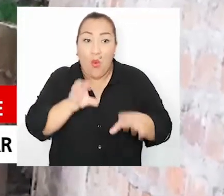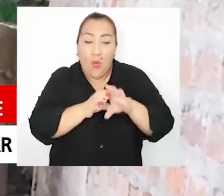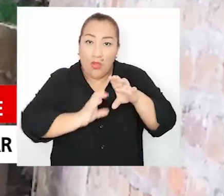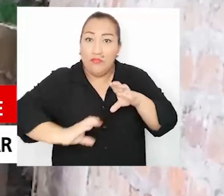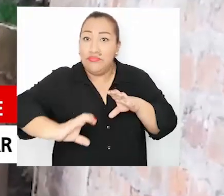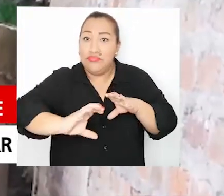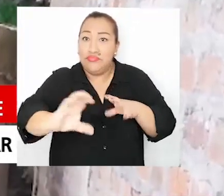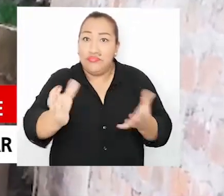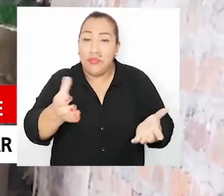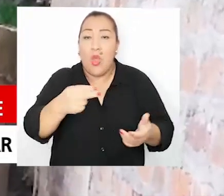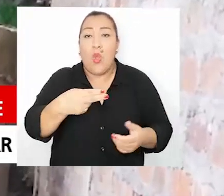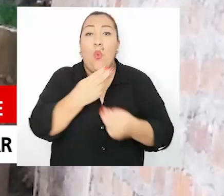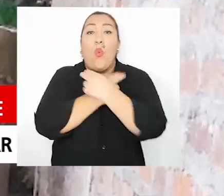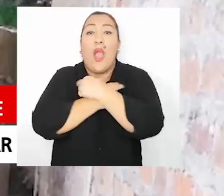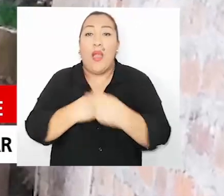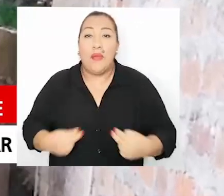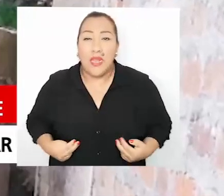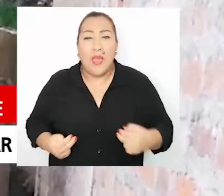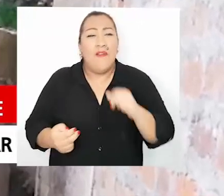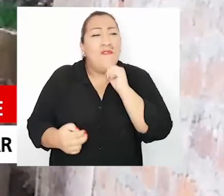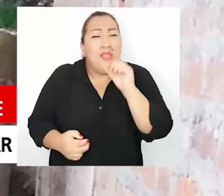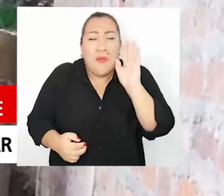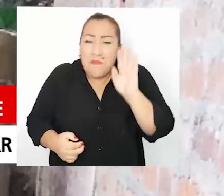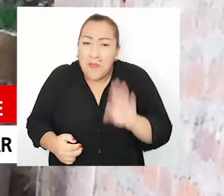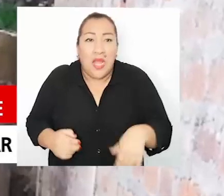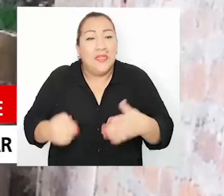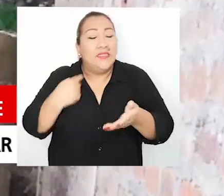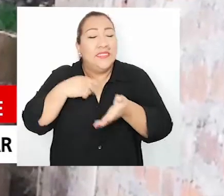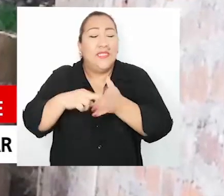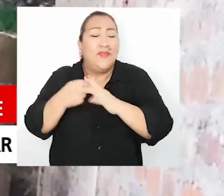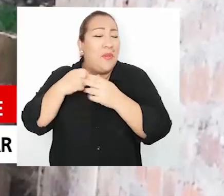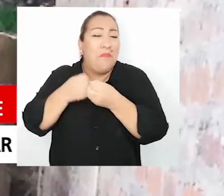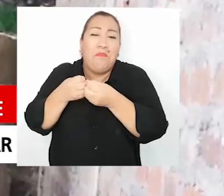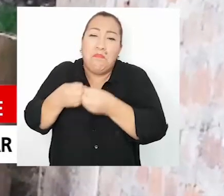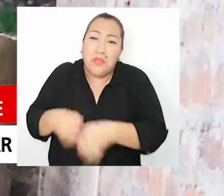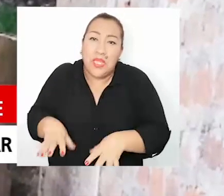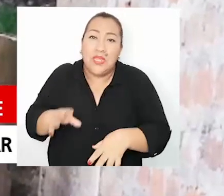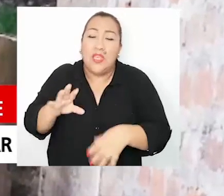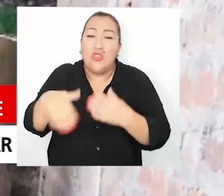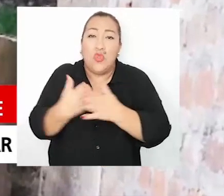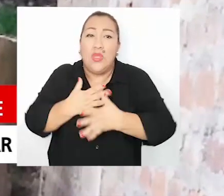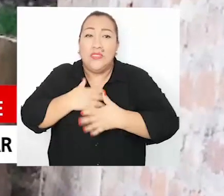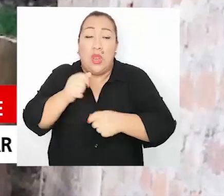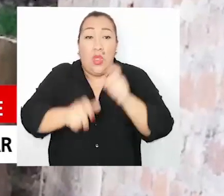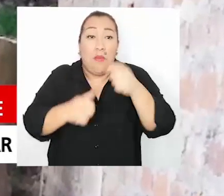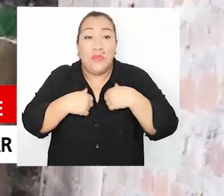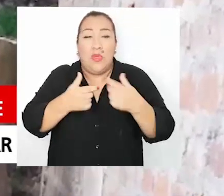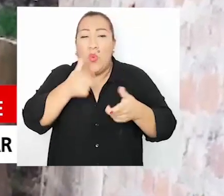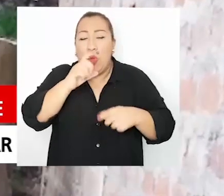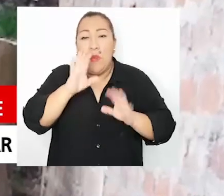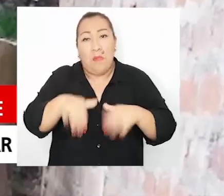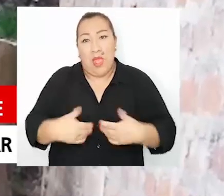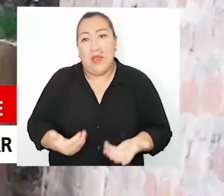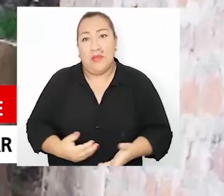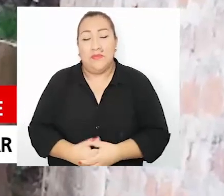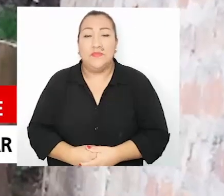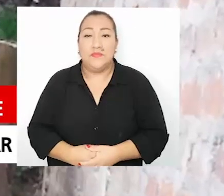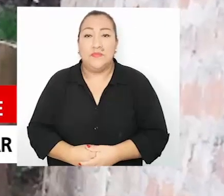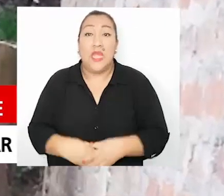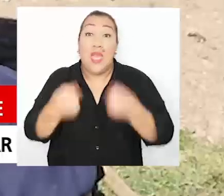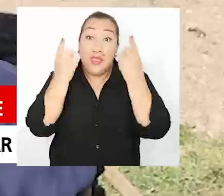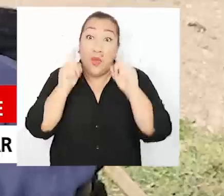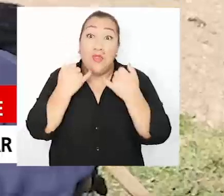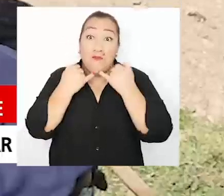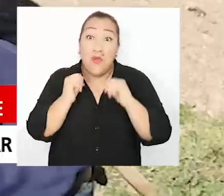municipal de agua potable y alcantarillado de Huancavelica, ocasionando su deterioro y afectación a la salubridad de la población